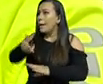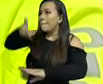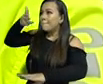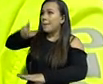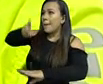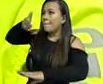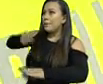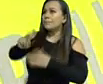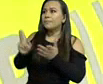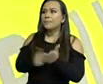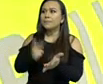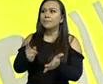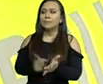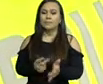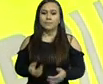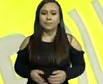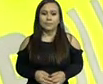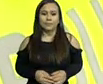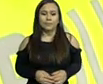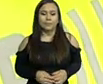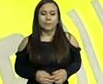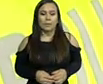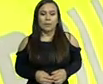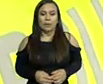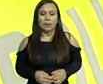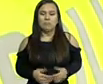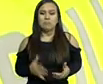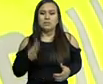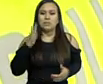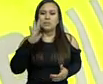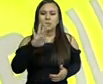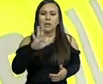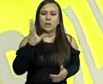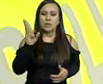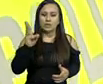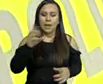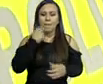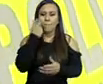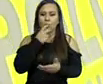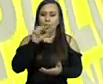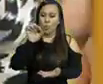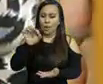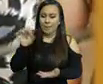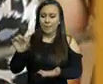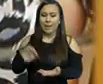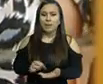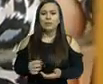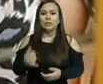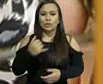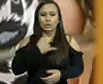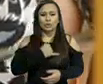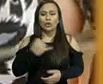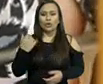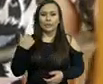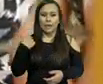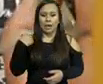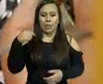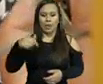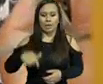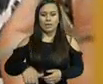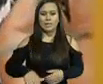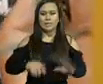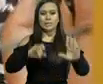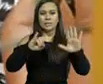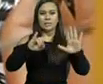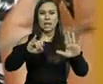por varias ocasiones el accionante mente unos 56 indicios balísticos que se levantan del lugar yo tengo de aquí desde hace